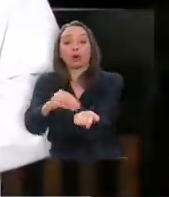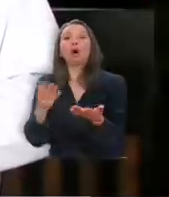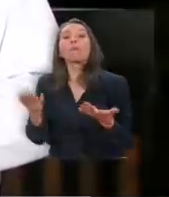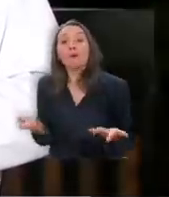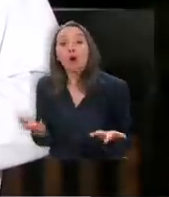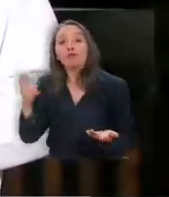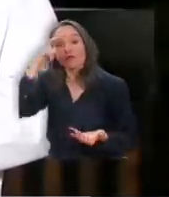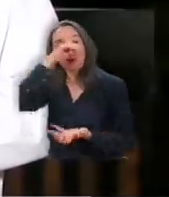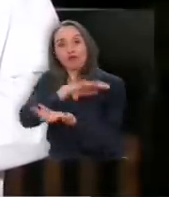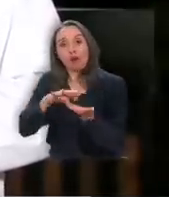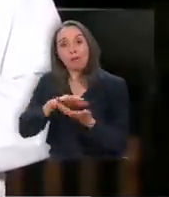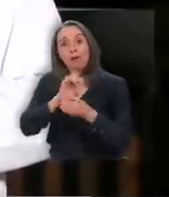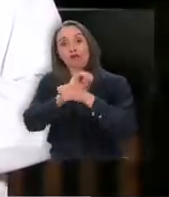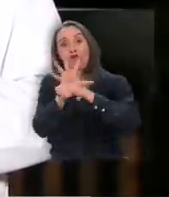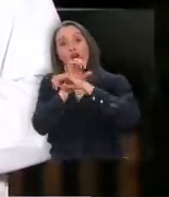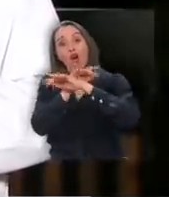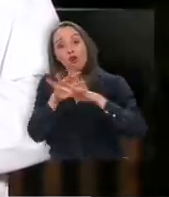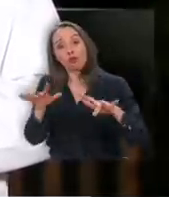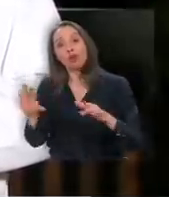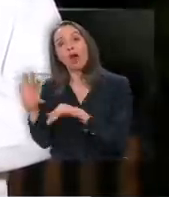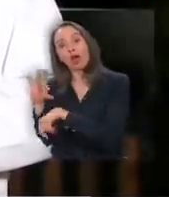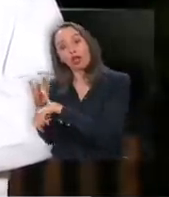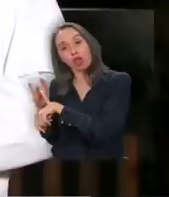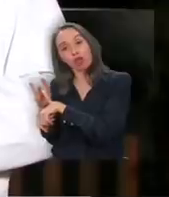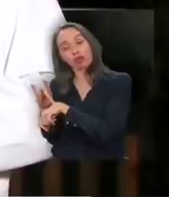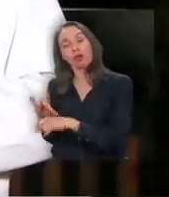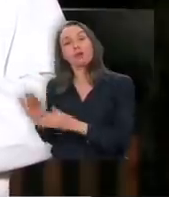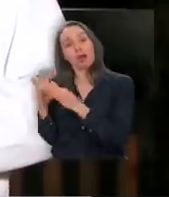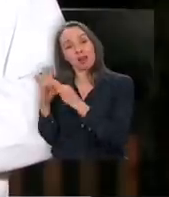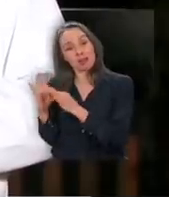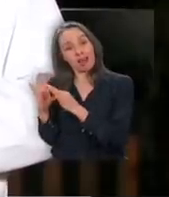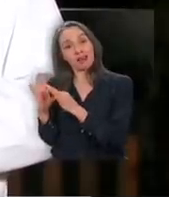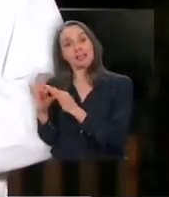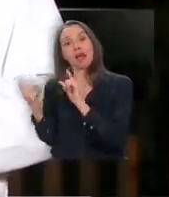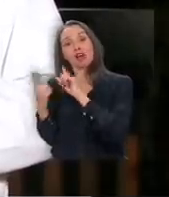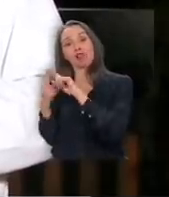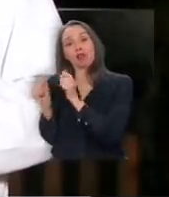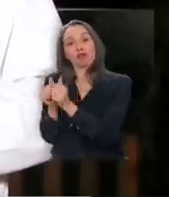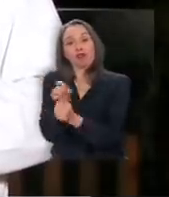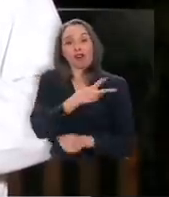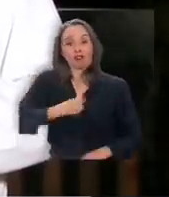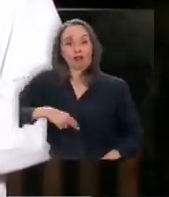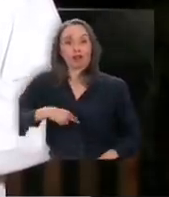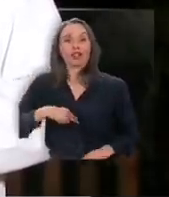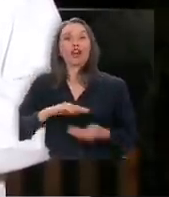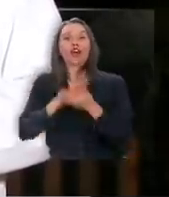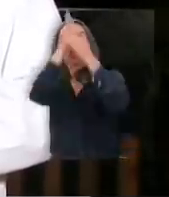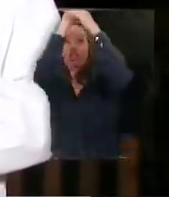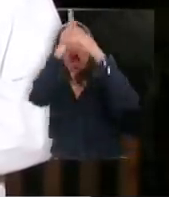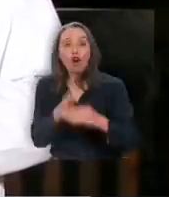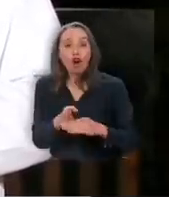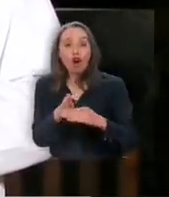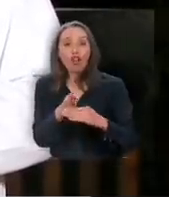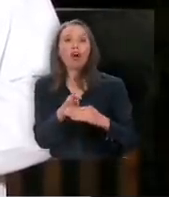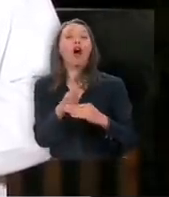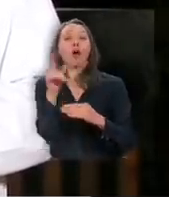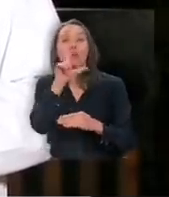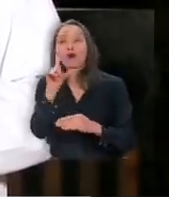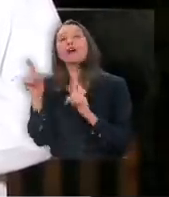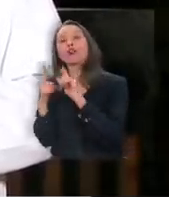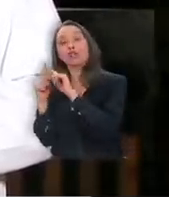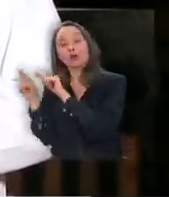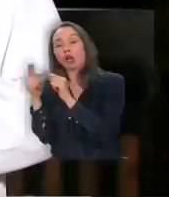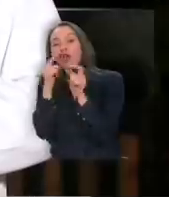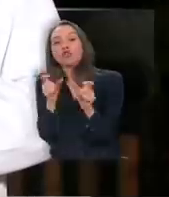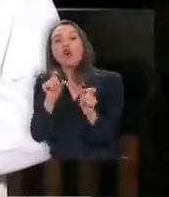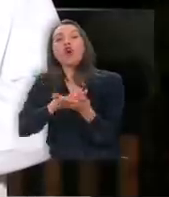viviendo hoy con la pandemia del coronavirus. Doctor Ugarte, primero que nada le quiero dar las gracias por estar con nosotros y estaremos todas las semanas monitoreando el avance del coronavirus en Chile. Que tenga muy buenas